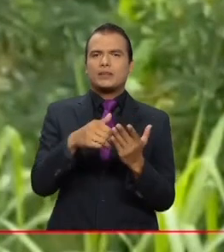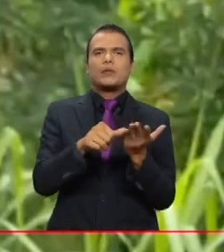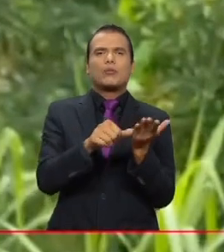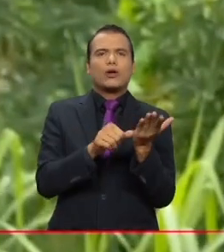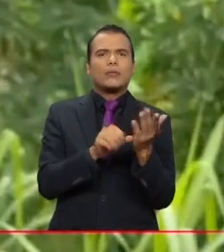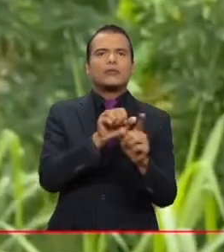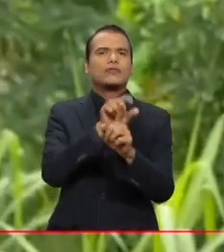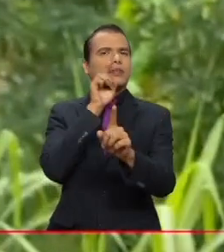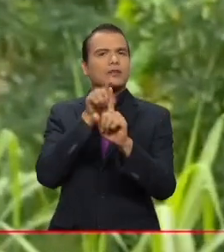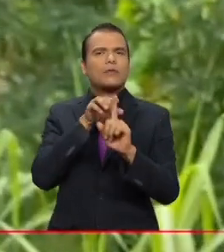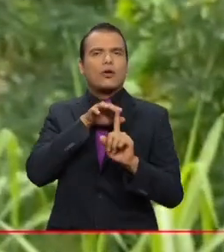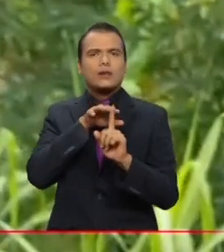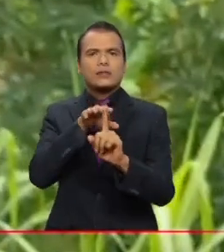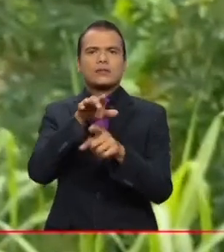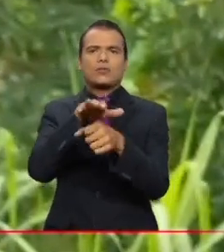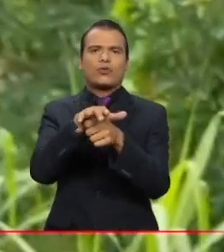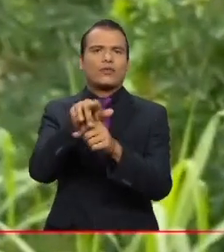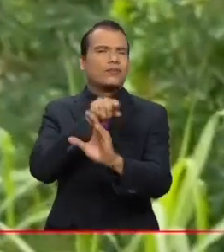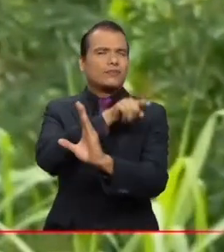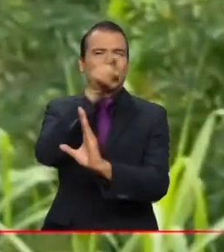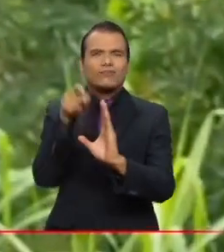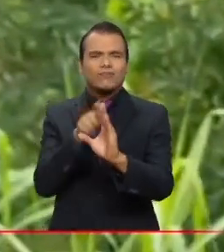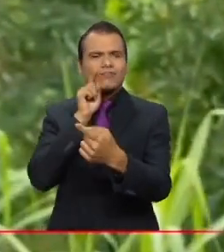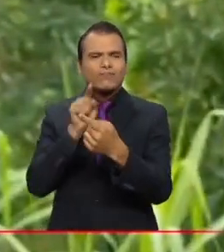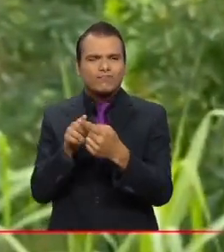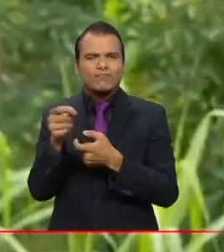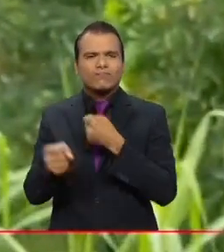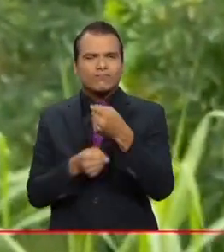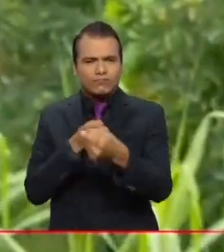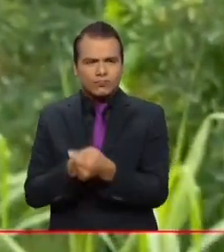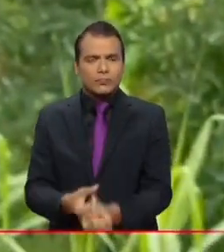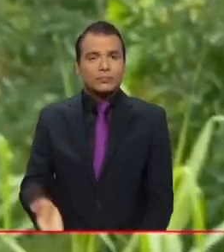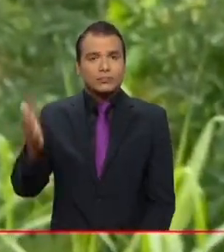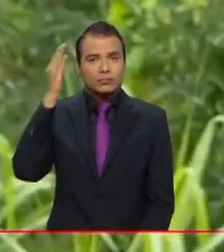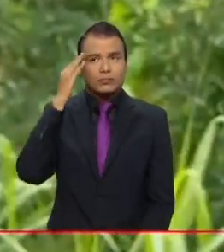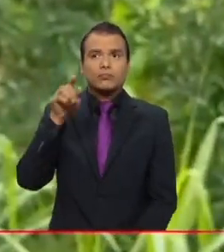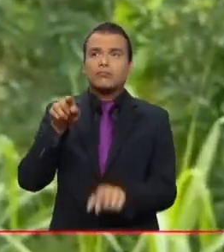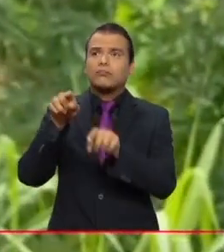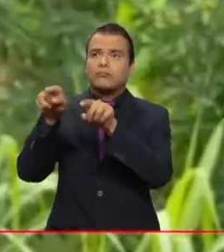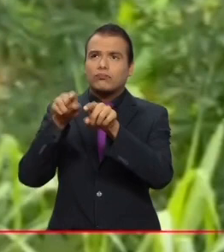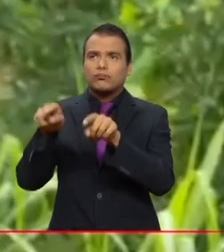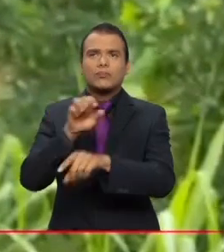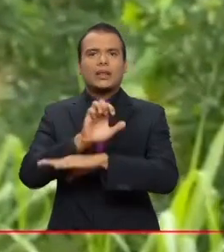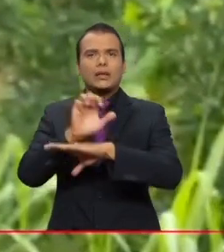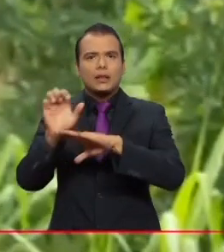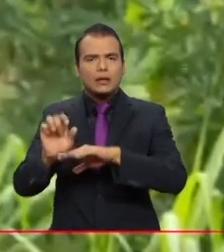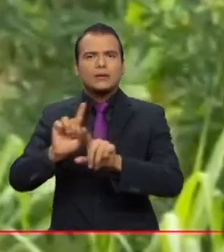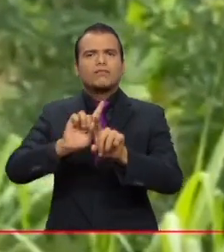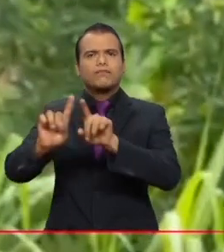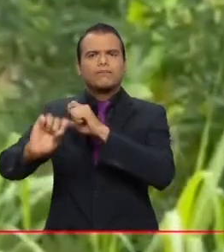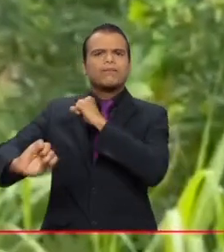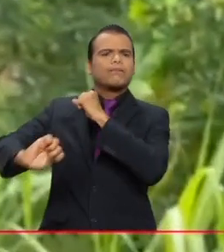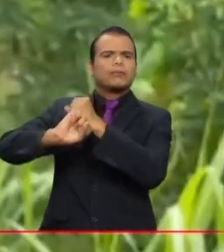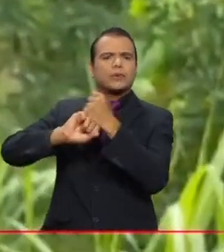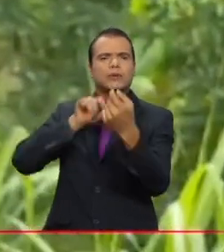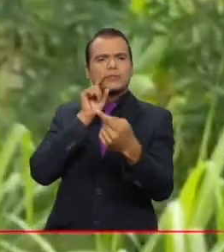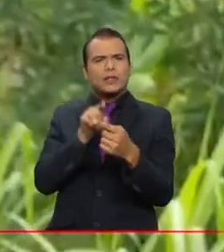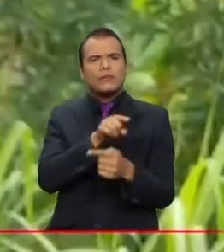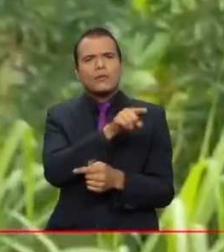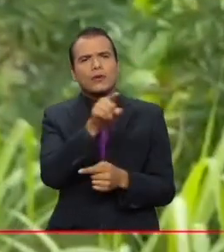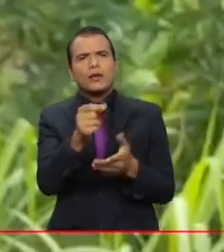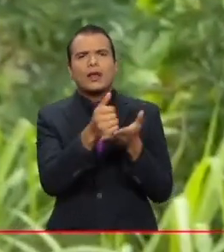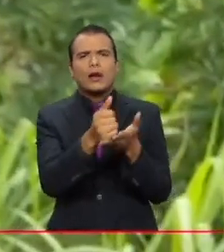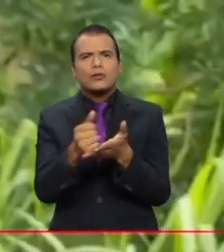por Buenaventura, que incluye la mano y colaboración de varios ministerios y varias instituciones públicas para eliminar